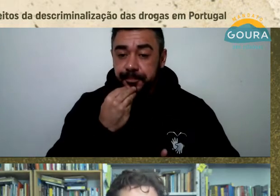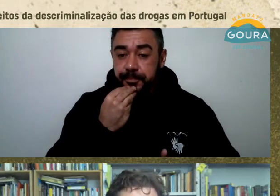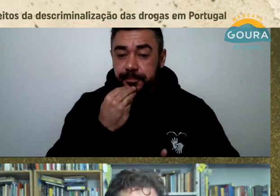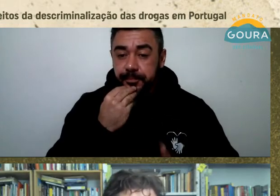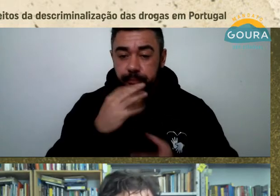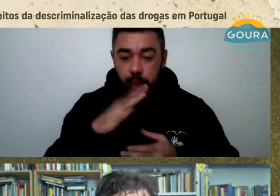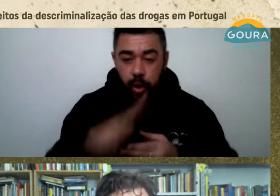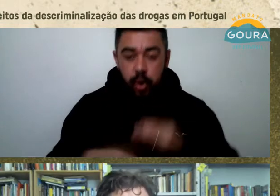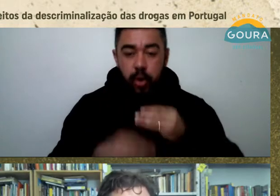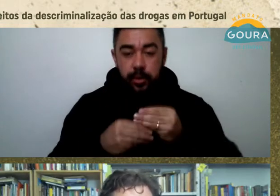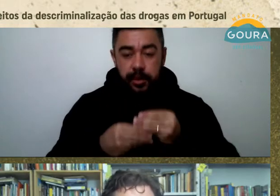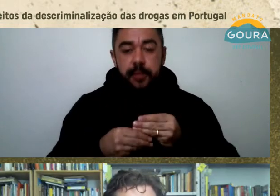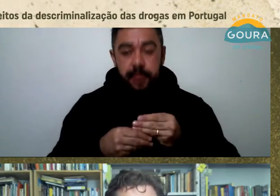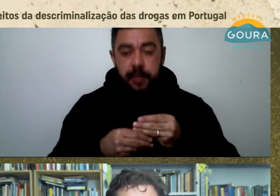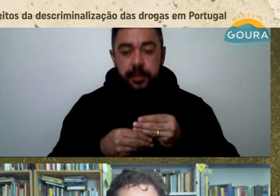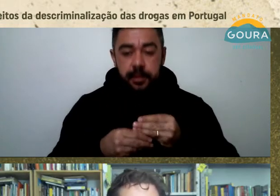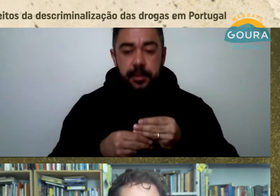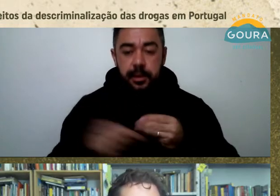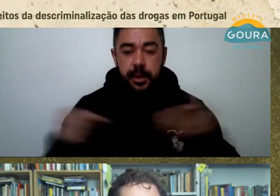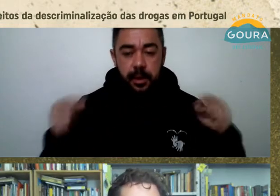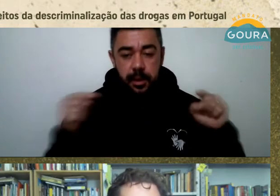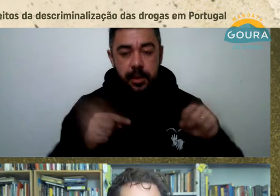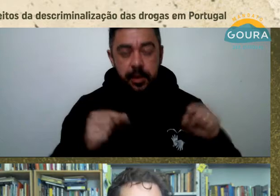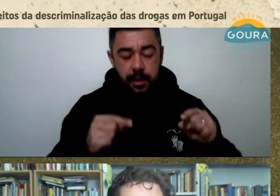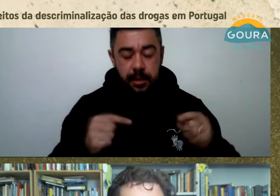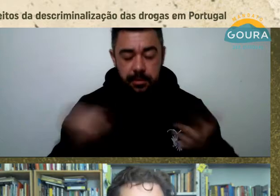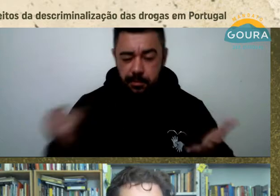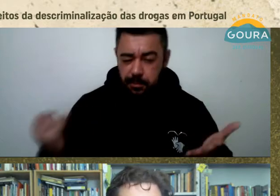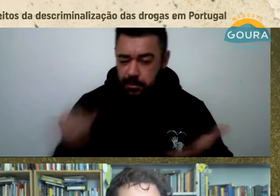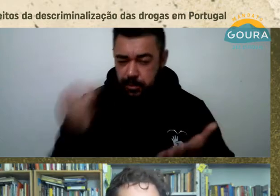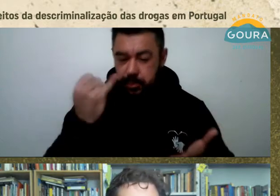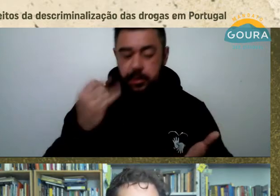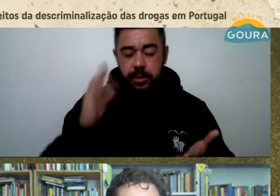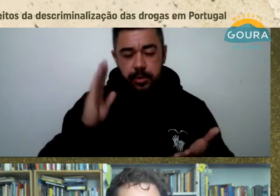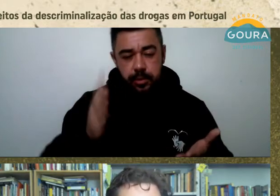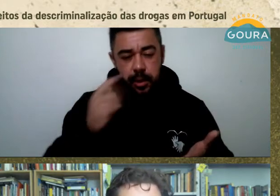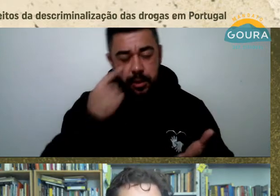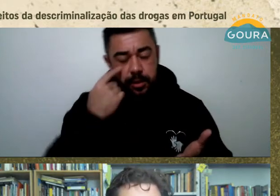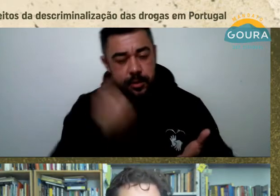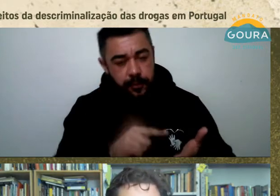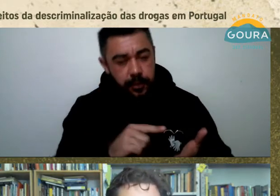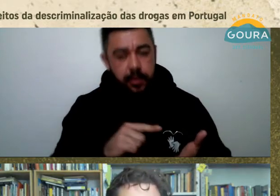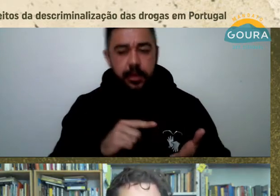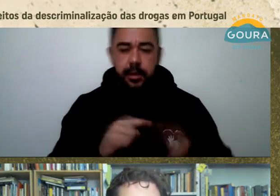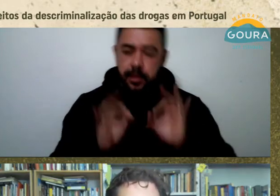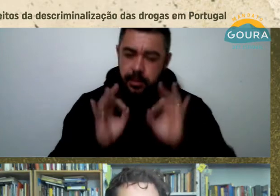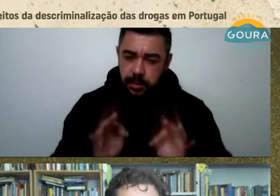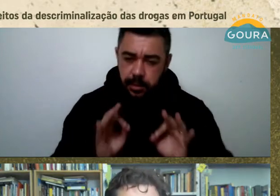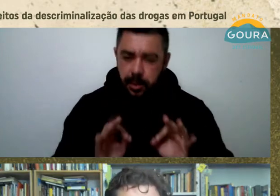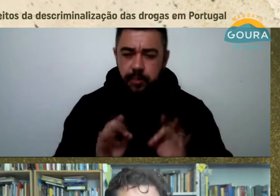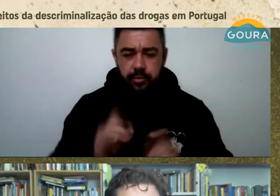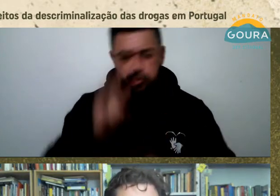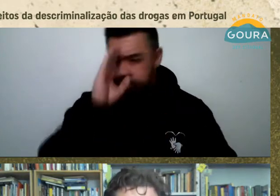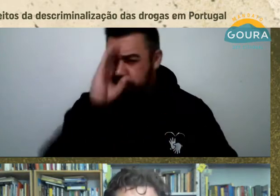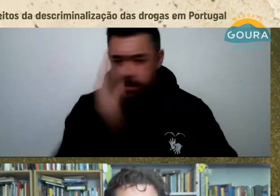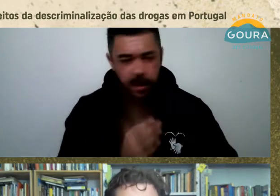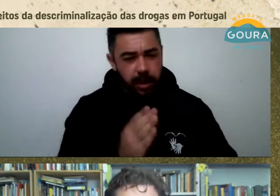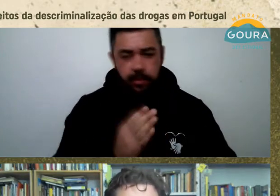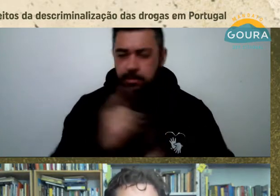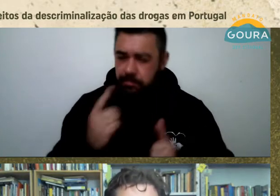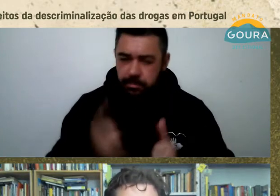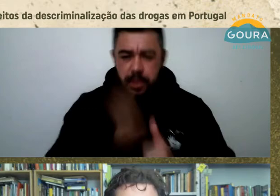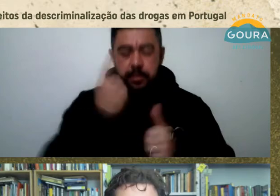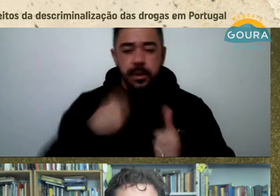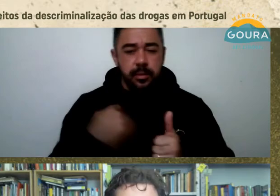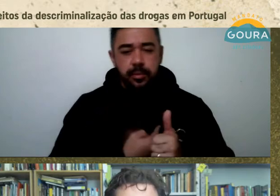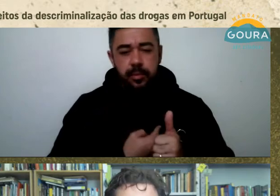complementar algo de lo que fue muy importante y pudimos escuchar de forma directa, de primera mano, de todo